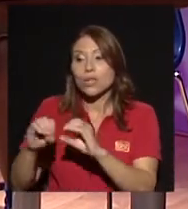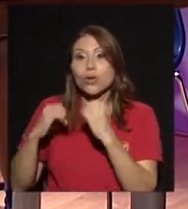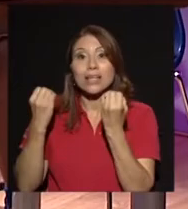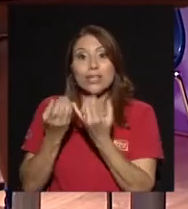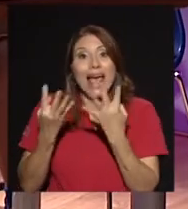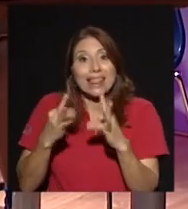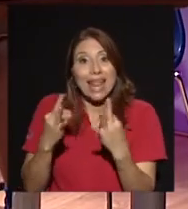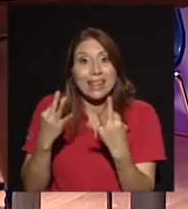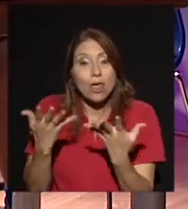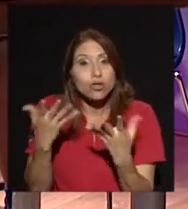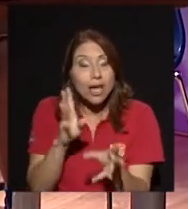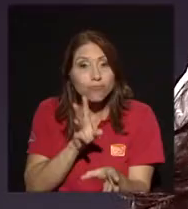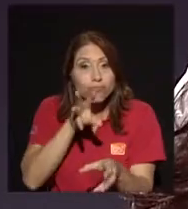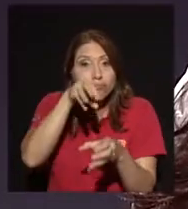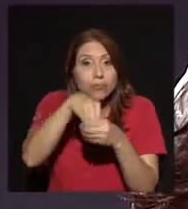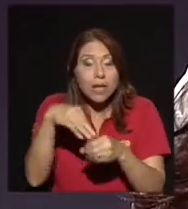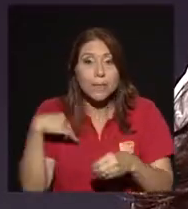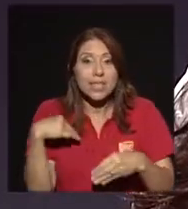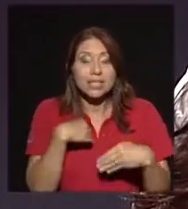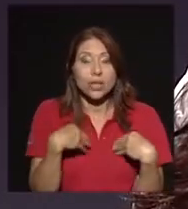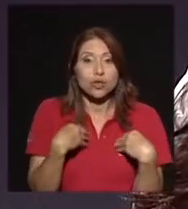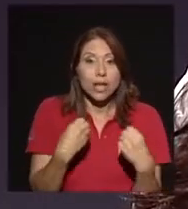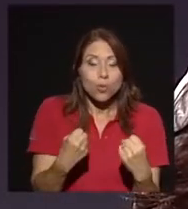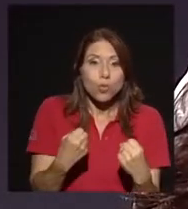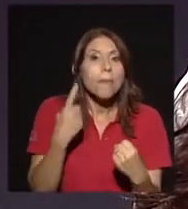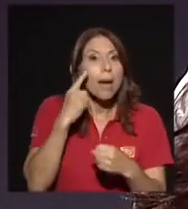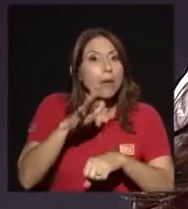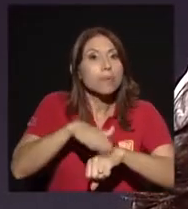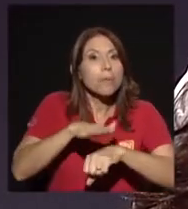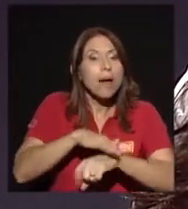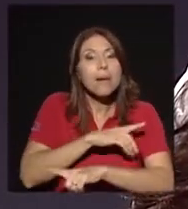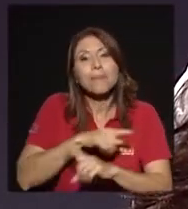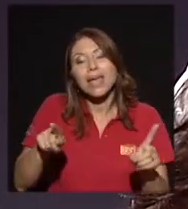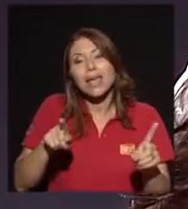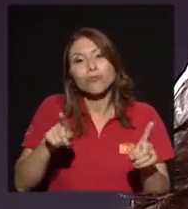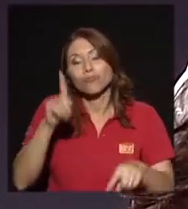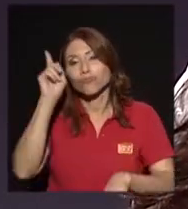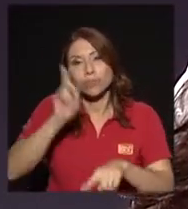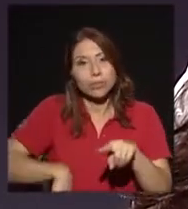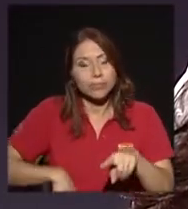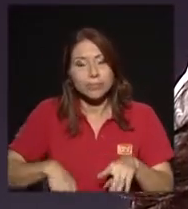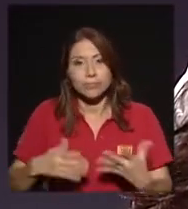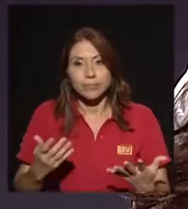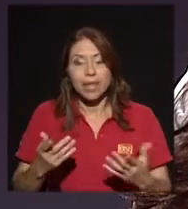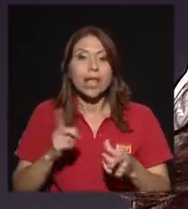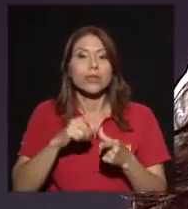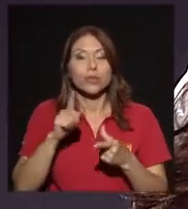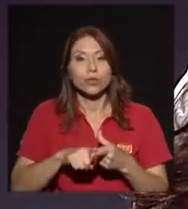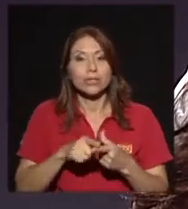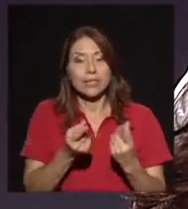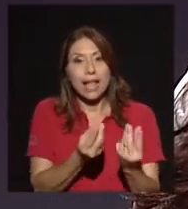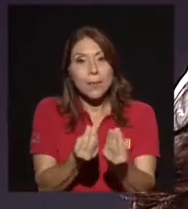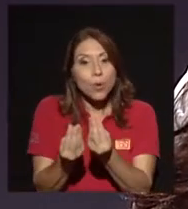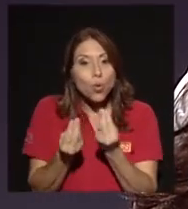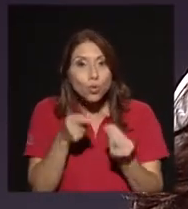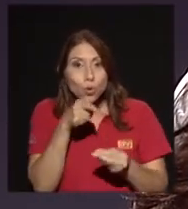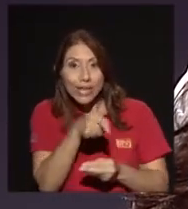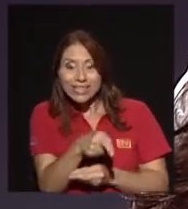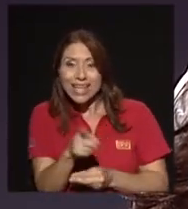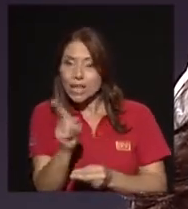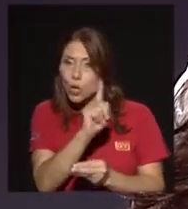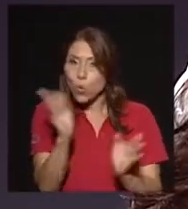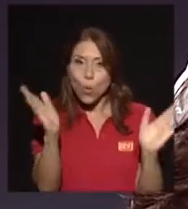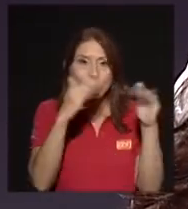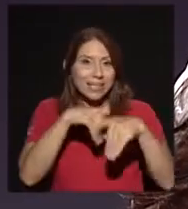incorporarlo en el Ministerio de Salud desde su registro sanitario y por diversas razones no ha sido posible. Entonces, el producto dedicado no está disponible en el